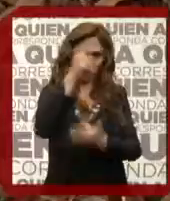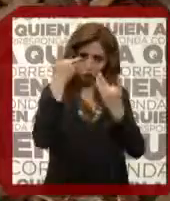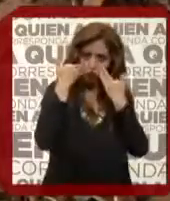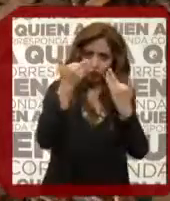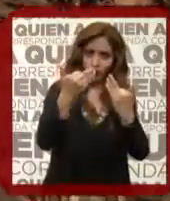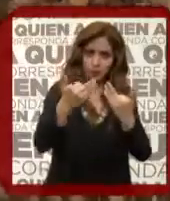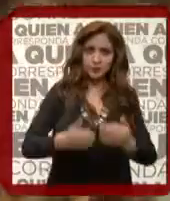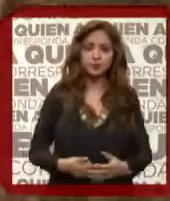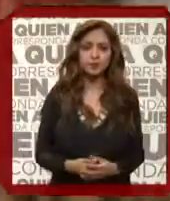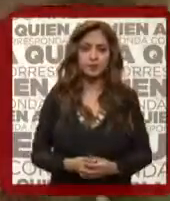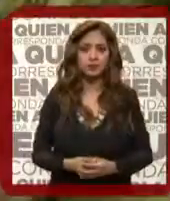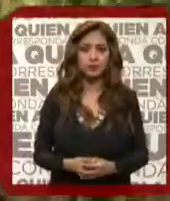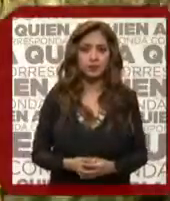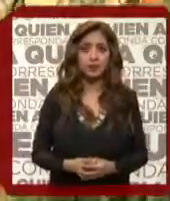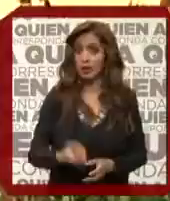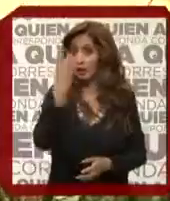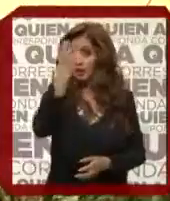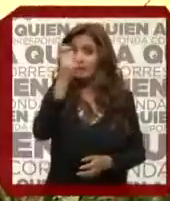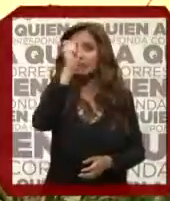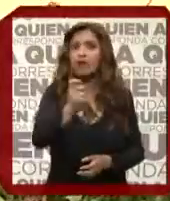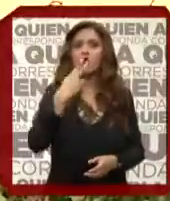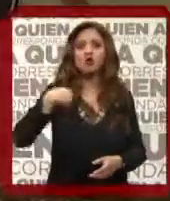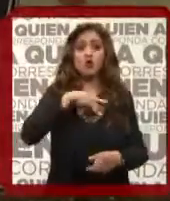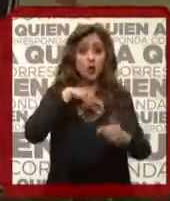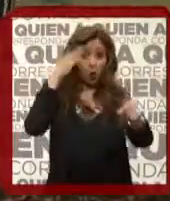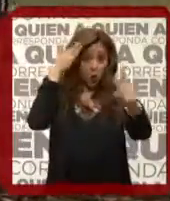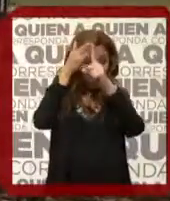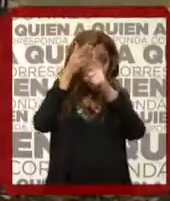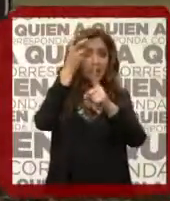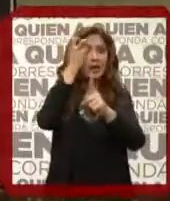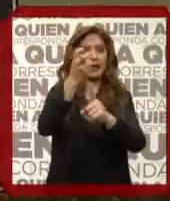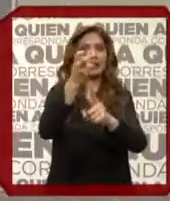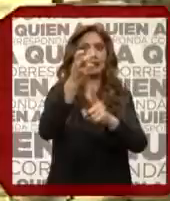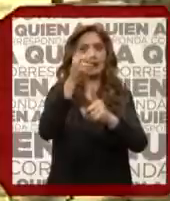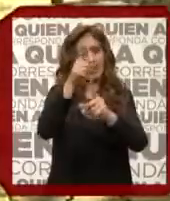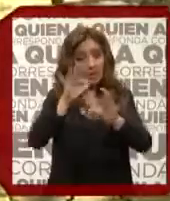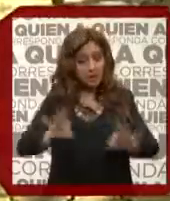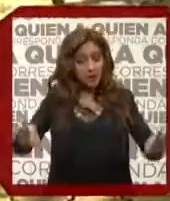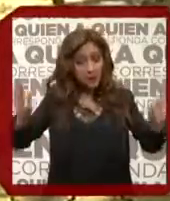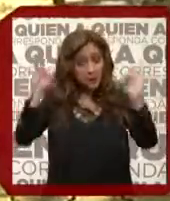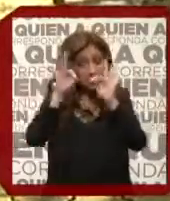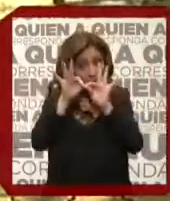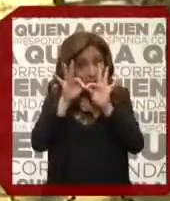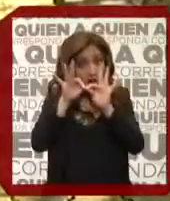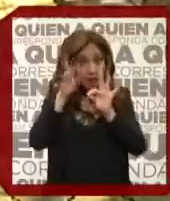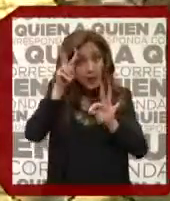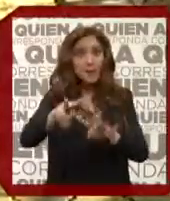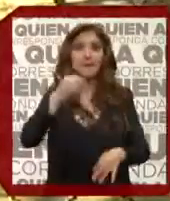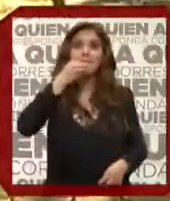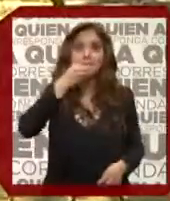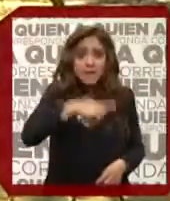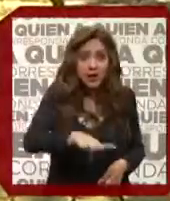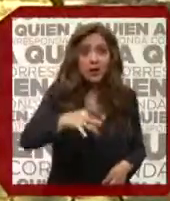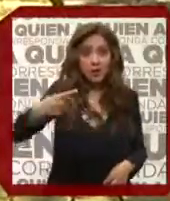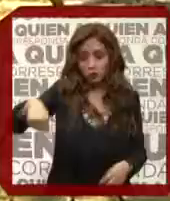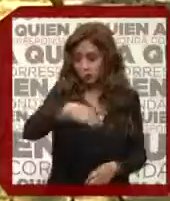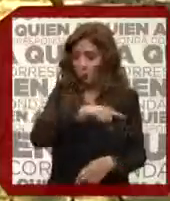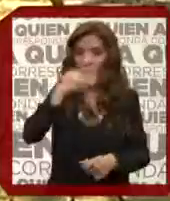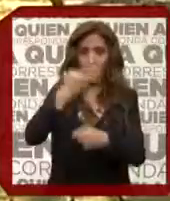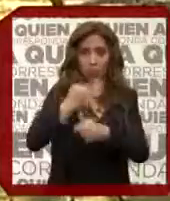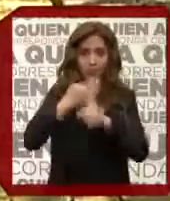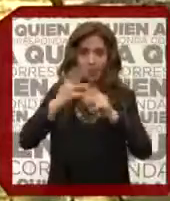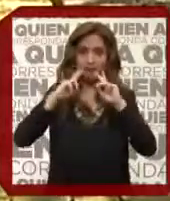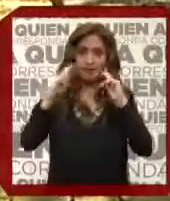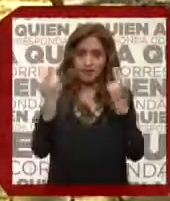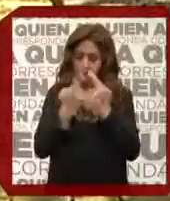Y eso quiere decir que estamos logrando objetivos, y eso nos parece pues una realidad muy padre, y creo que todos por eso estamos